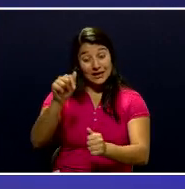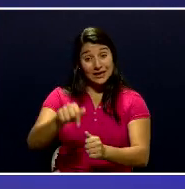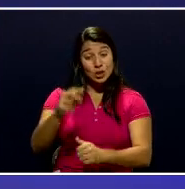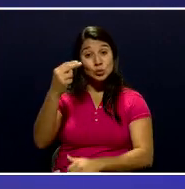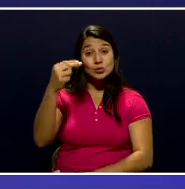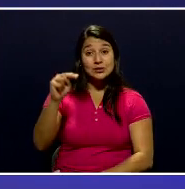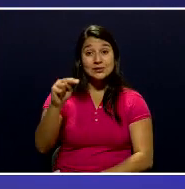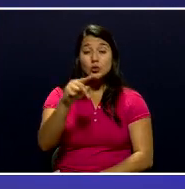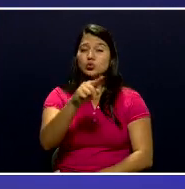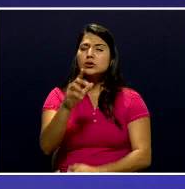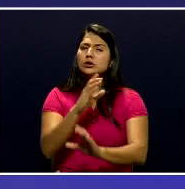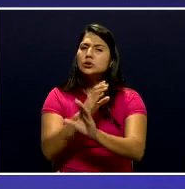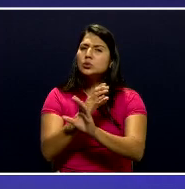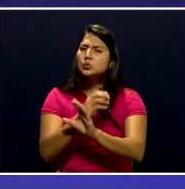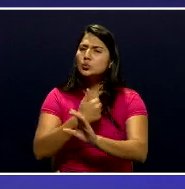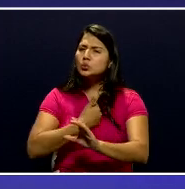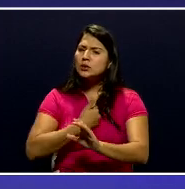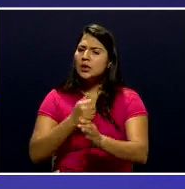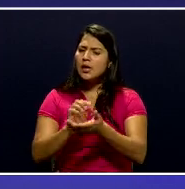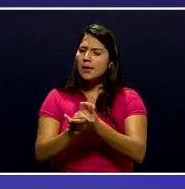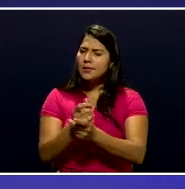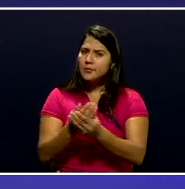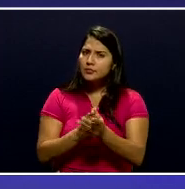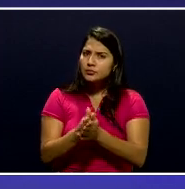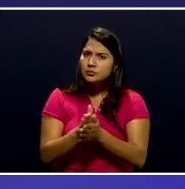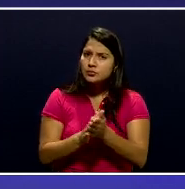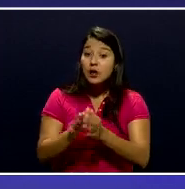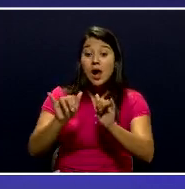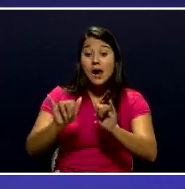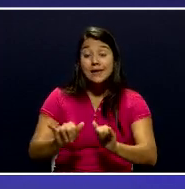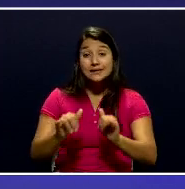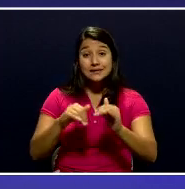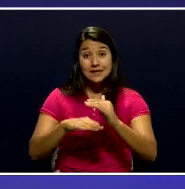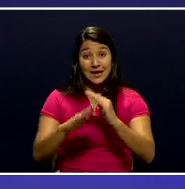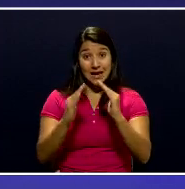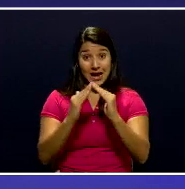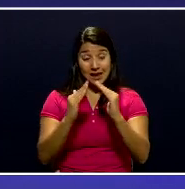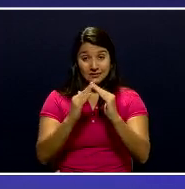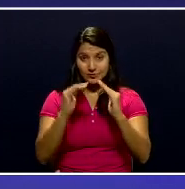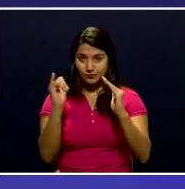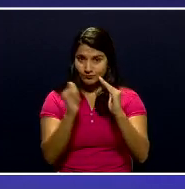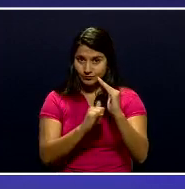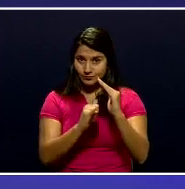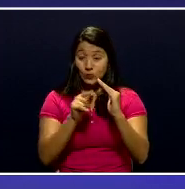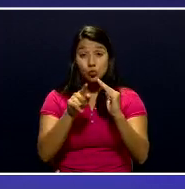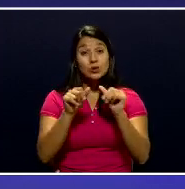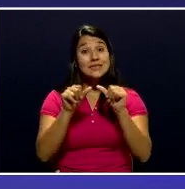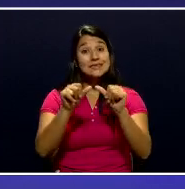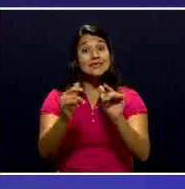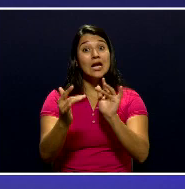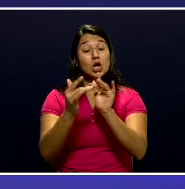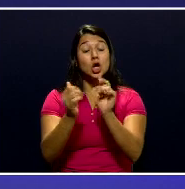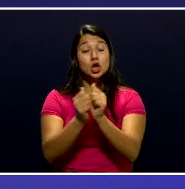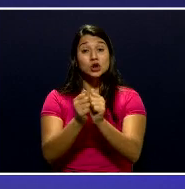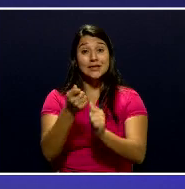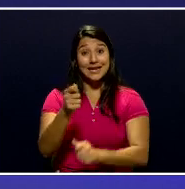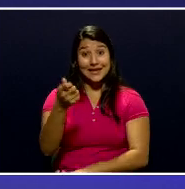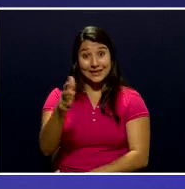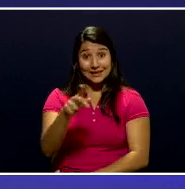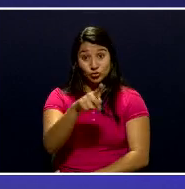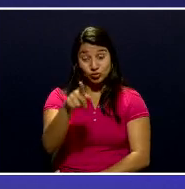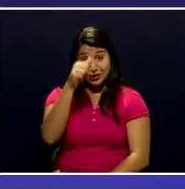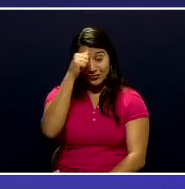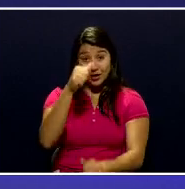informativas. Cuídese, lávese las manos, quédese en casa, continúe en la señal del 13. Y